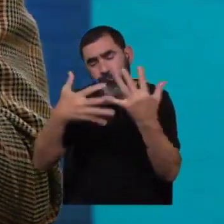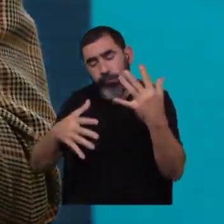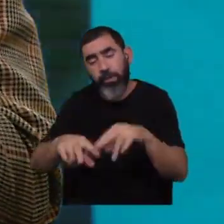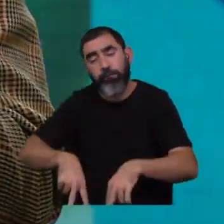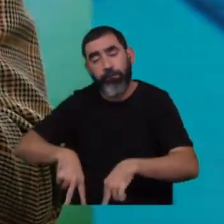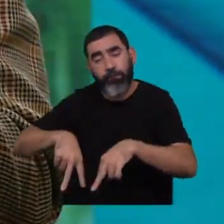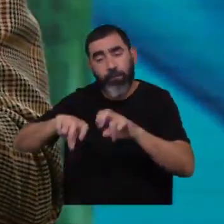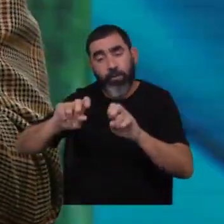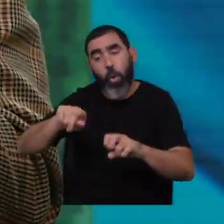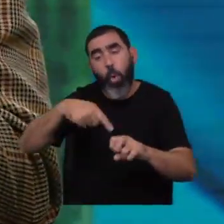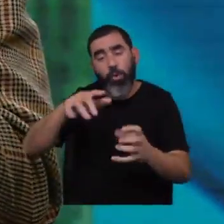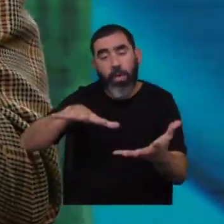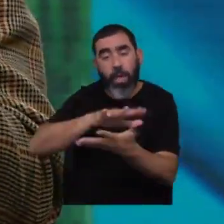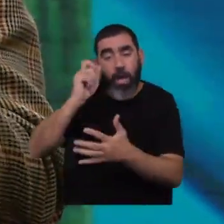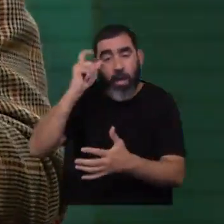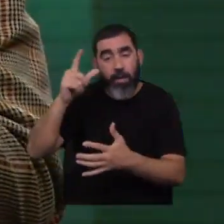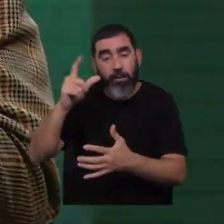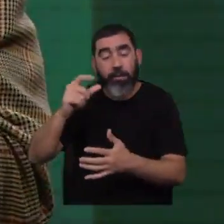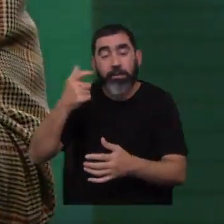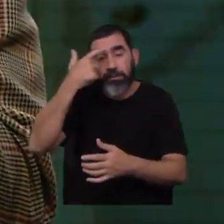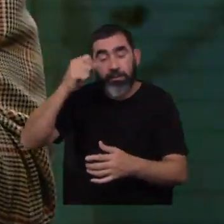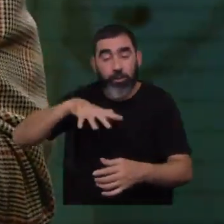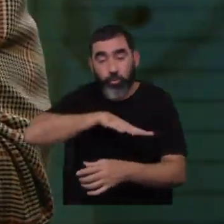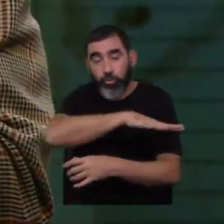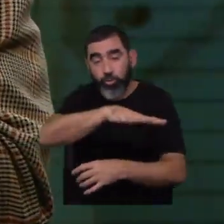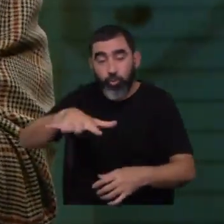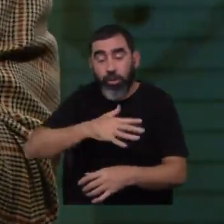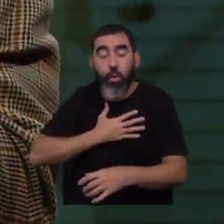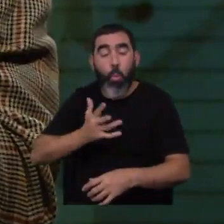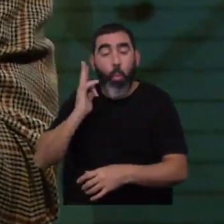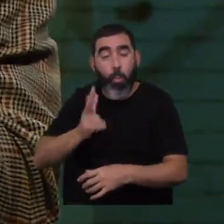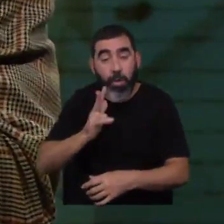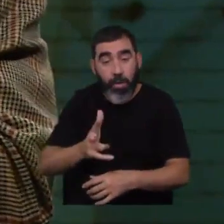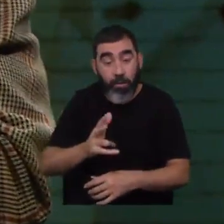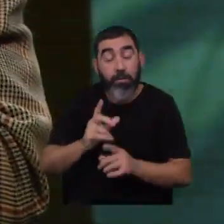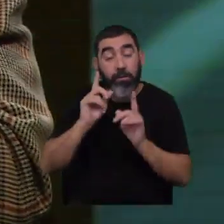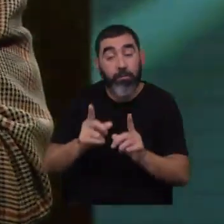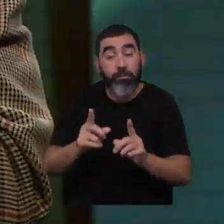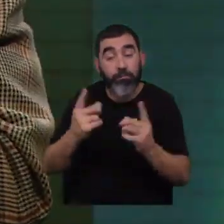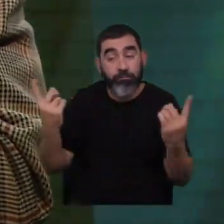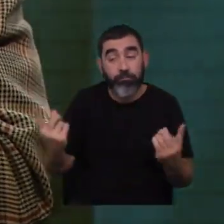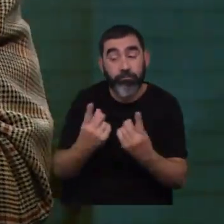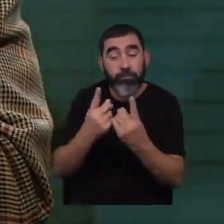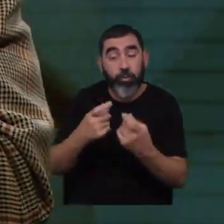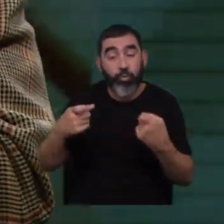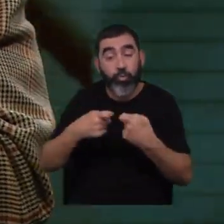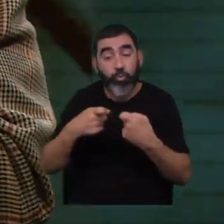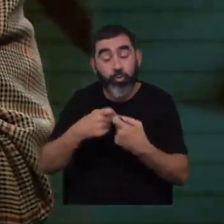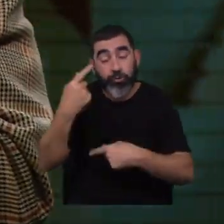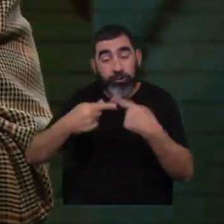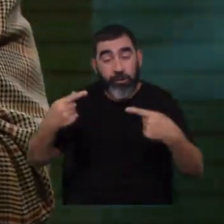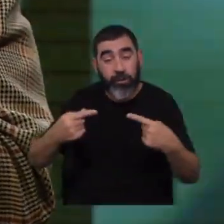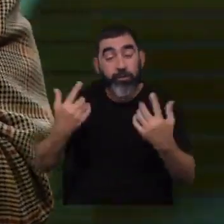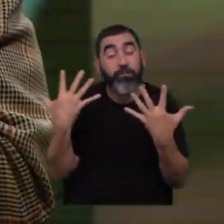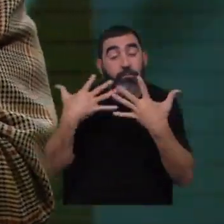desarrolla en otras áreas del conocimiento, las ciencias sociales, las humanidades. Esta instancia que yo decía de encuentro entre sociedades académicas